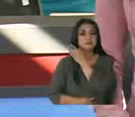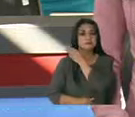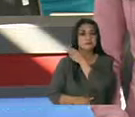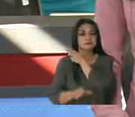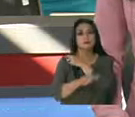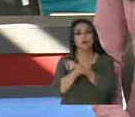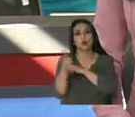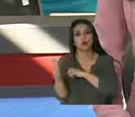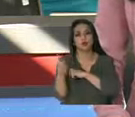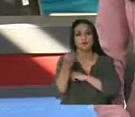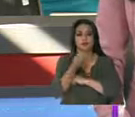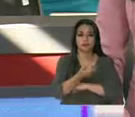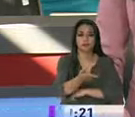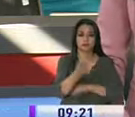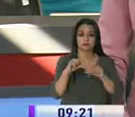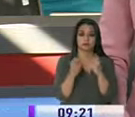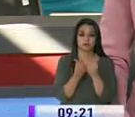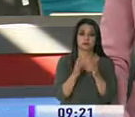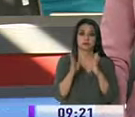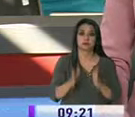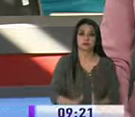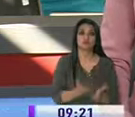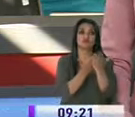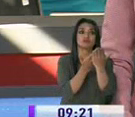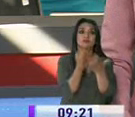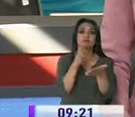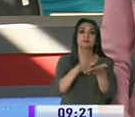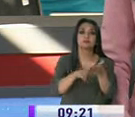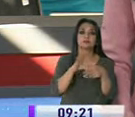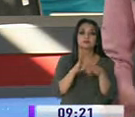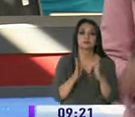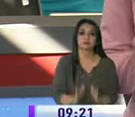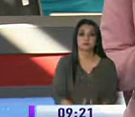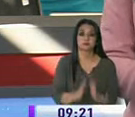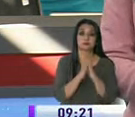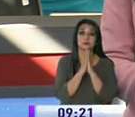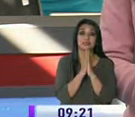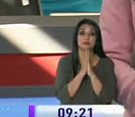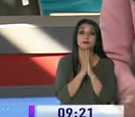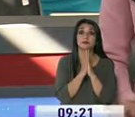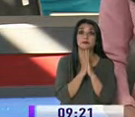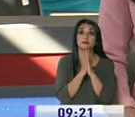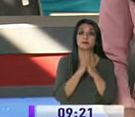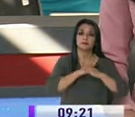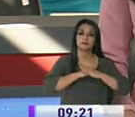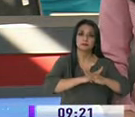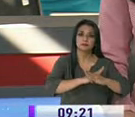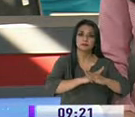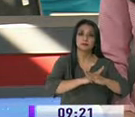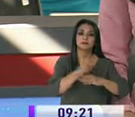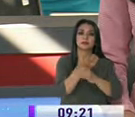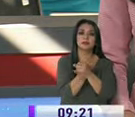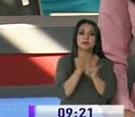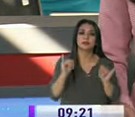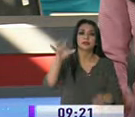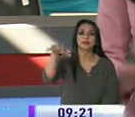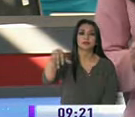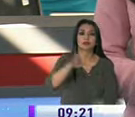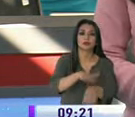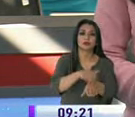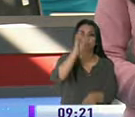otra información, colectivos ciudadanos presentaron un manifiesto a la Cancillería en la que exigen la defensa de la soberanía del Estado frente